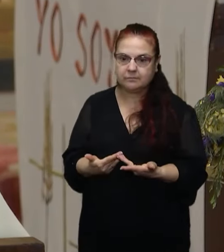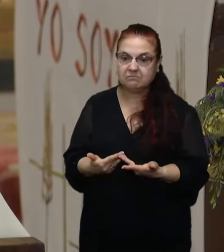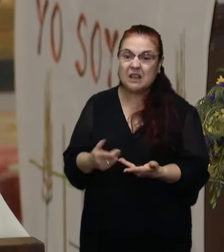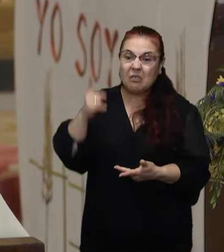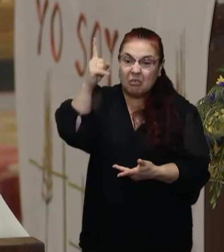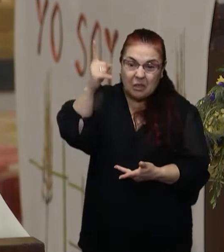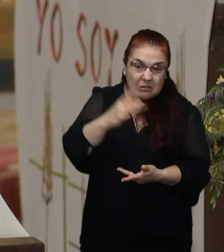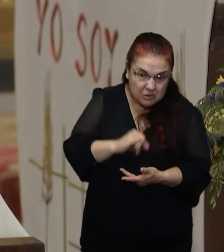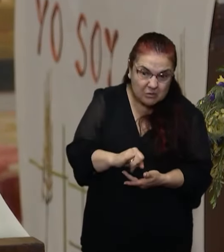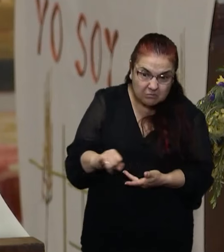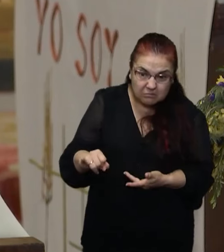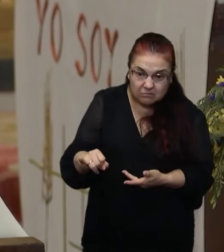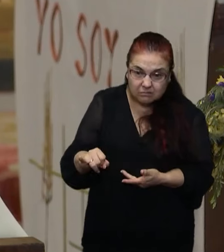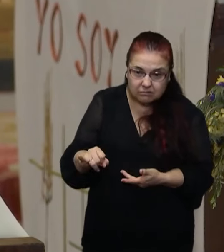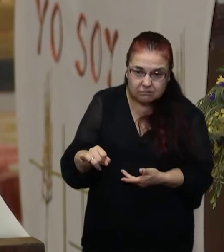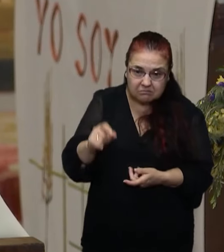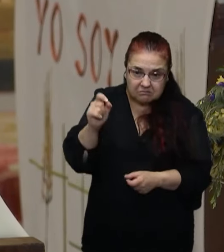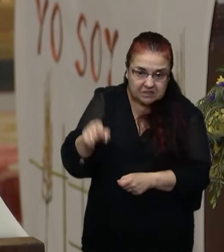ahí?